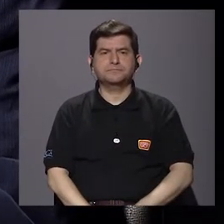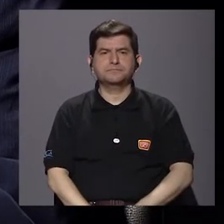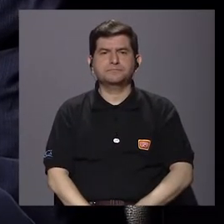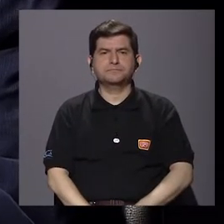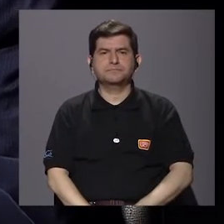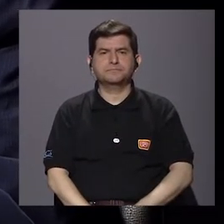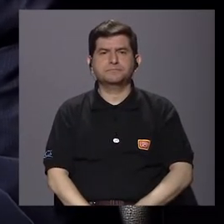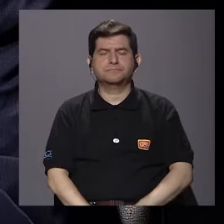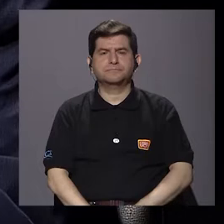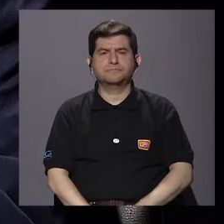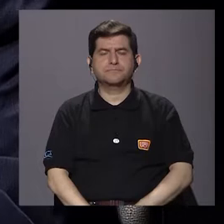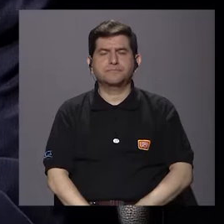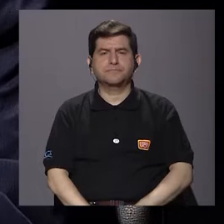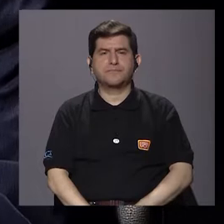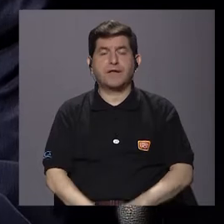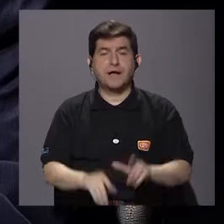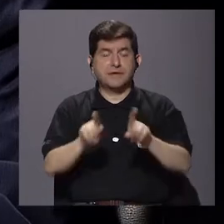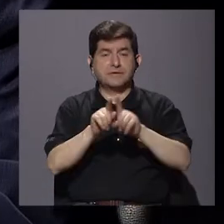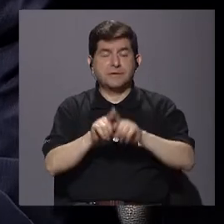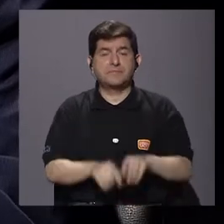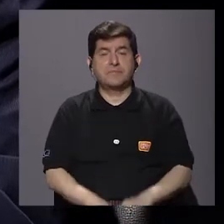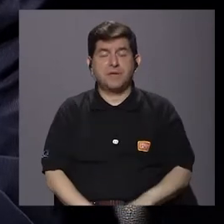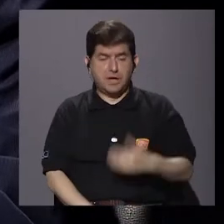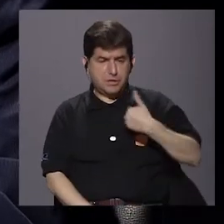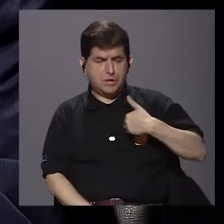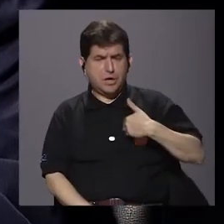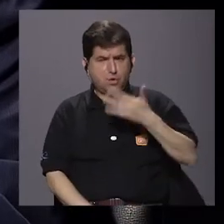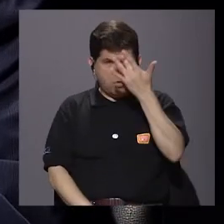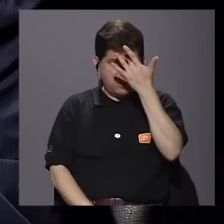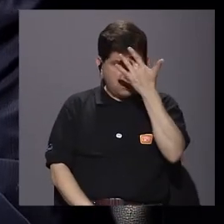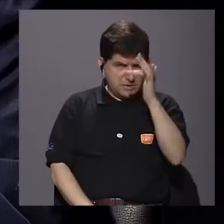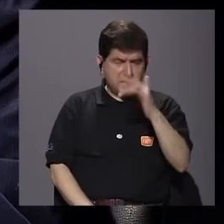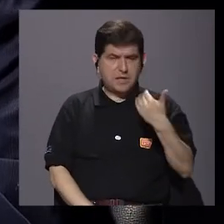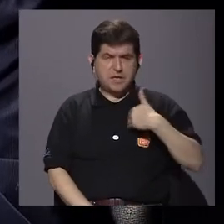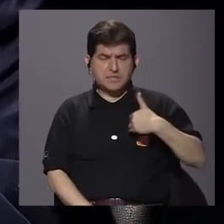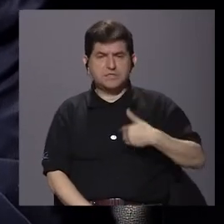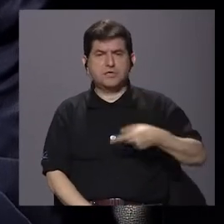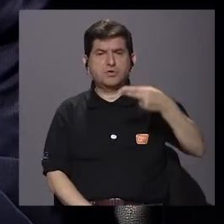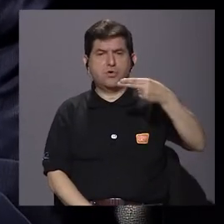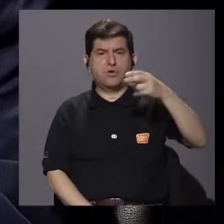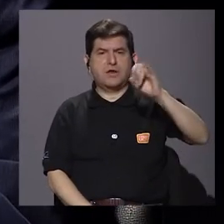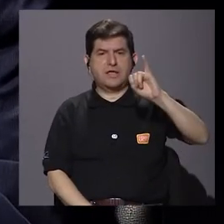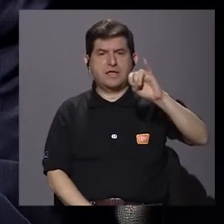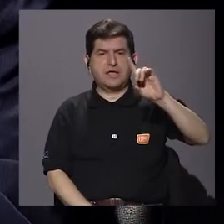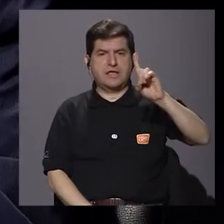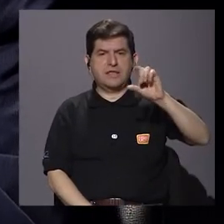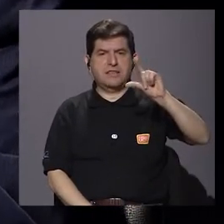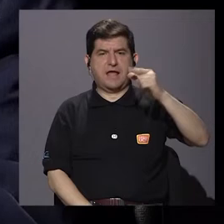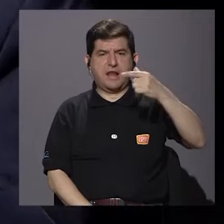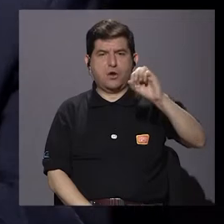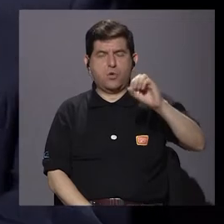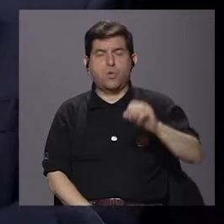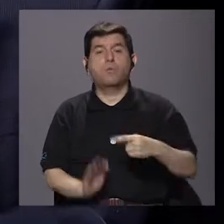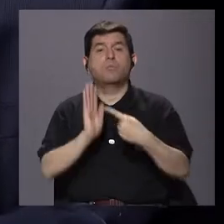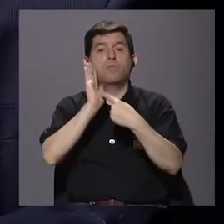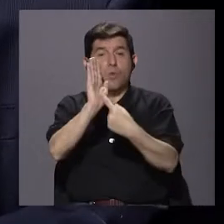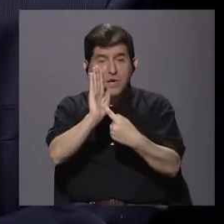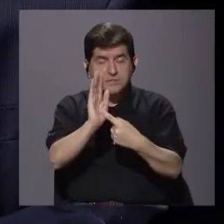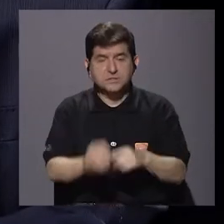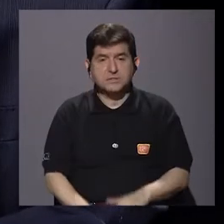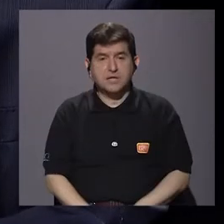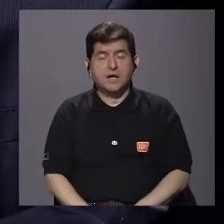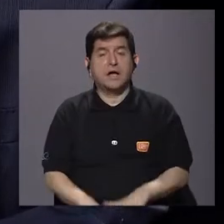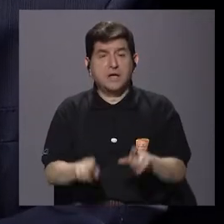la entrada de ese hombre tan brillante tan inteligente que es el señor hidalgo muestra que hay